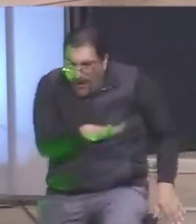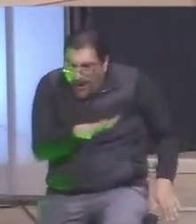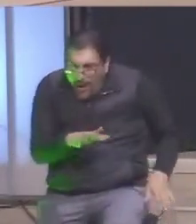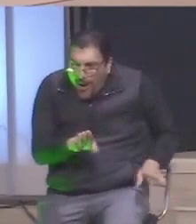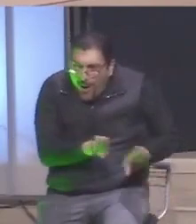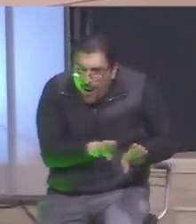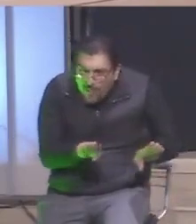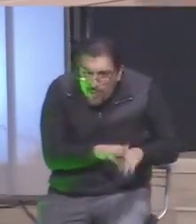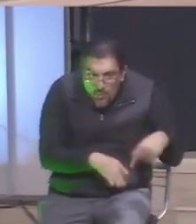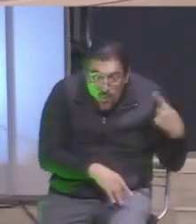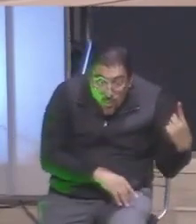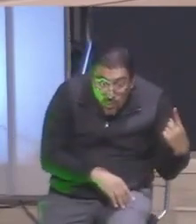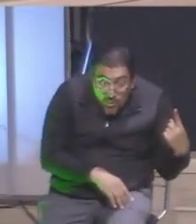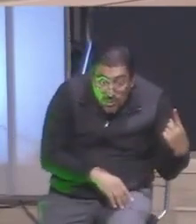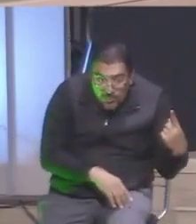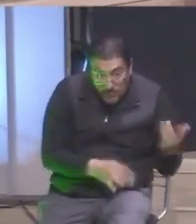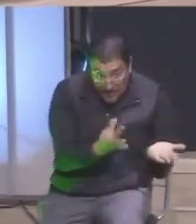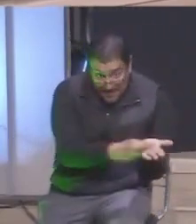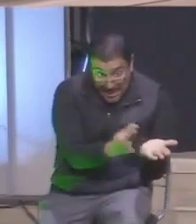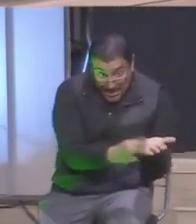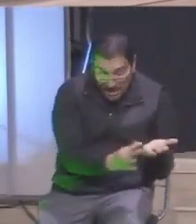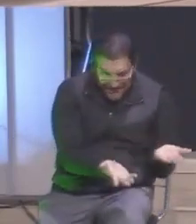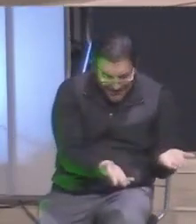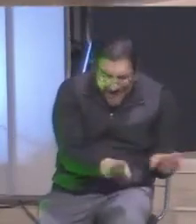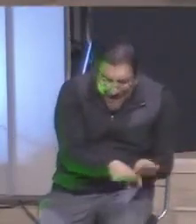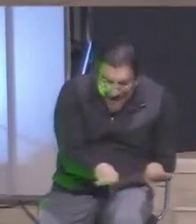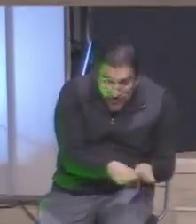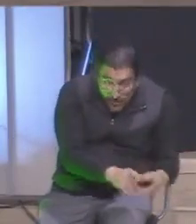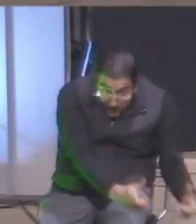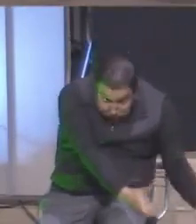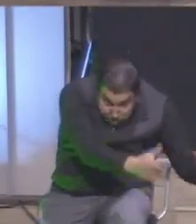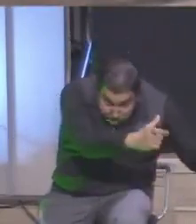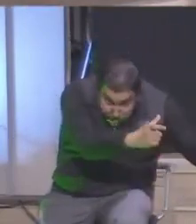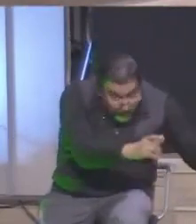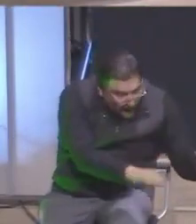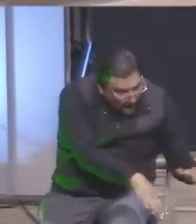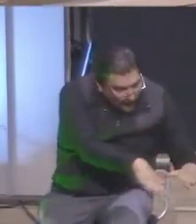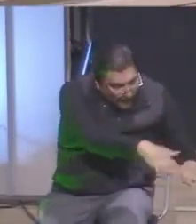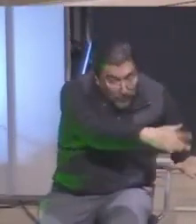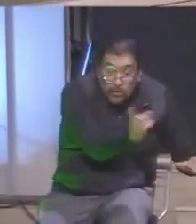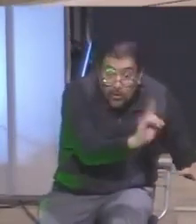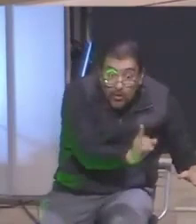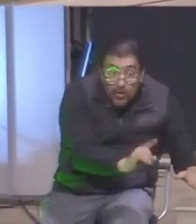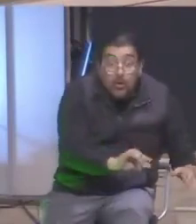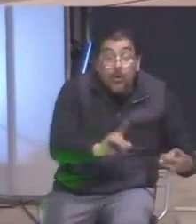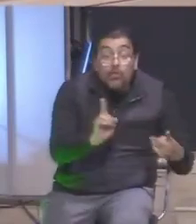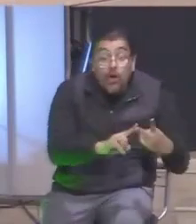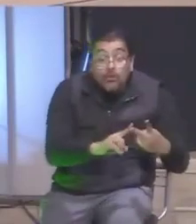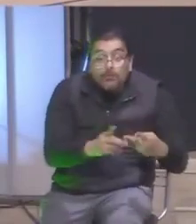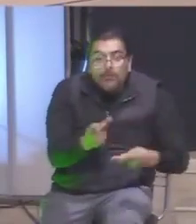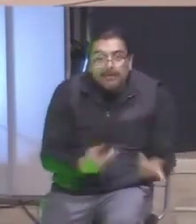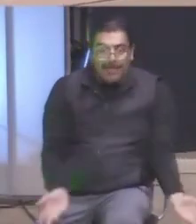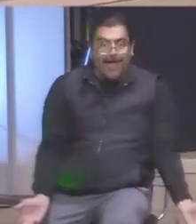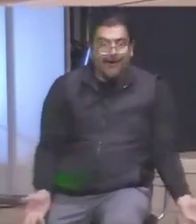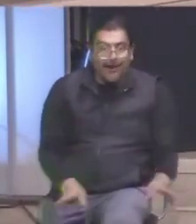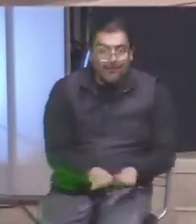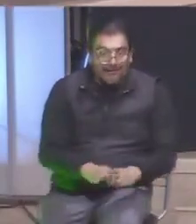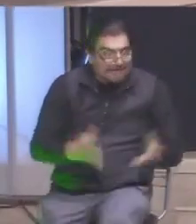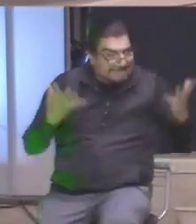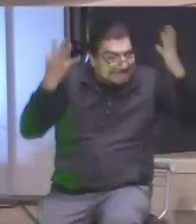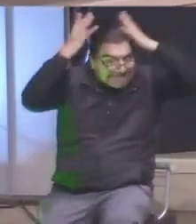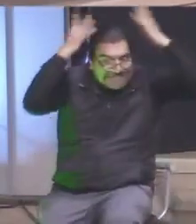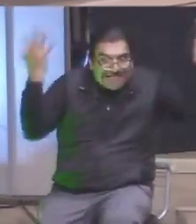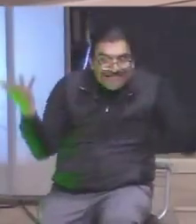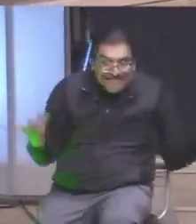una Milagro porque era hierro y no flota y Milagro porque era prestada